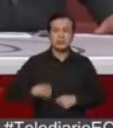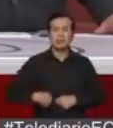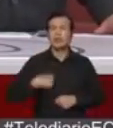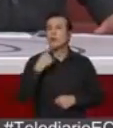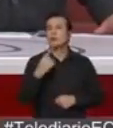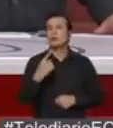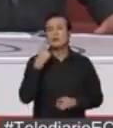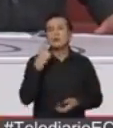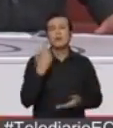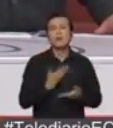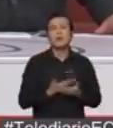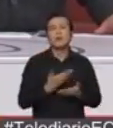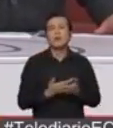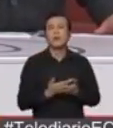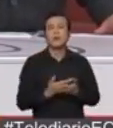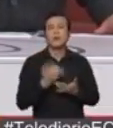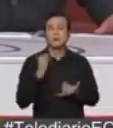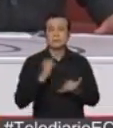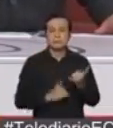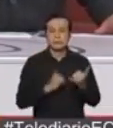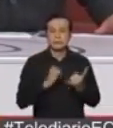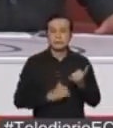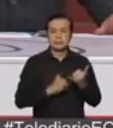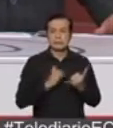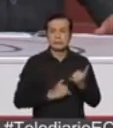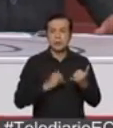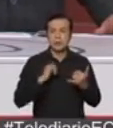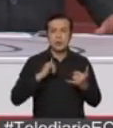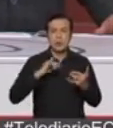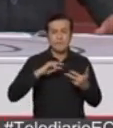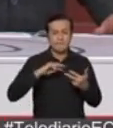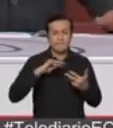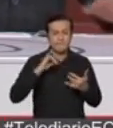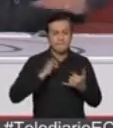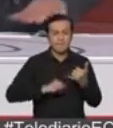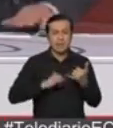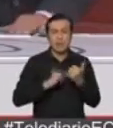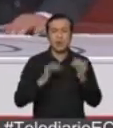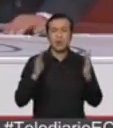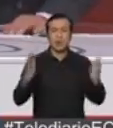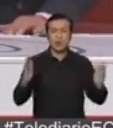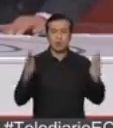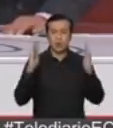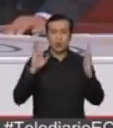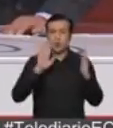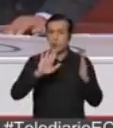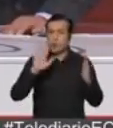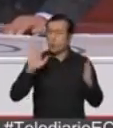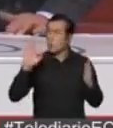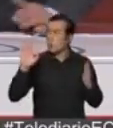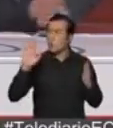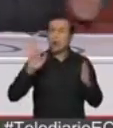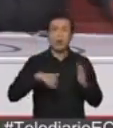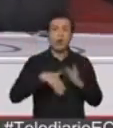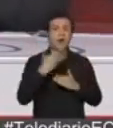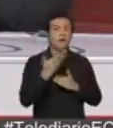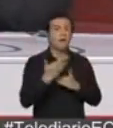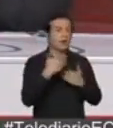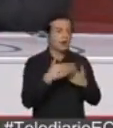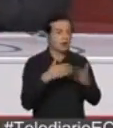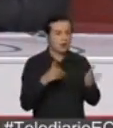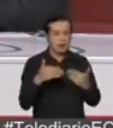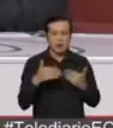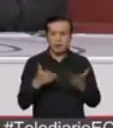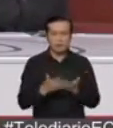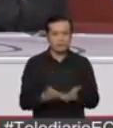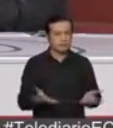se han encontrado rastros de trazas del virus en las paredes de un contenedor y en el exterior de las cajas.